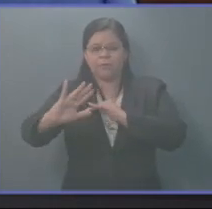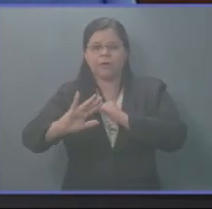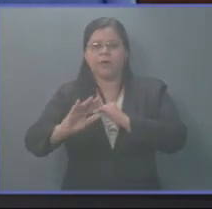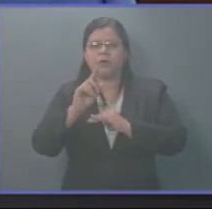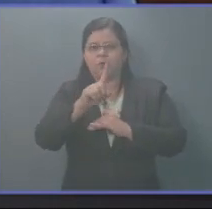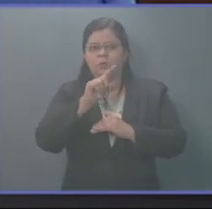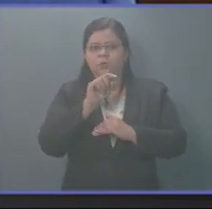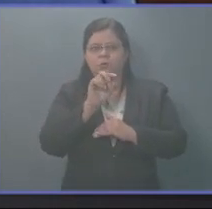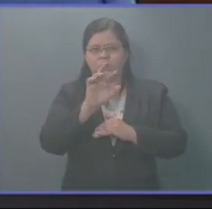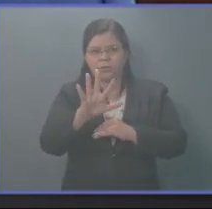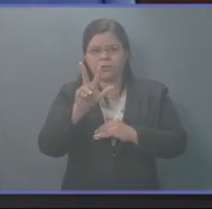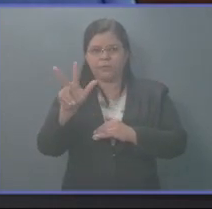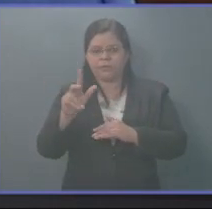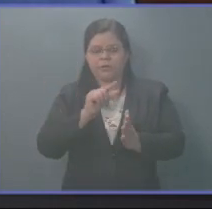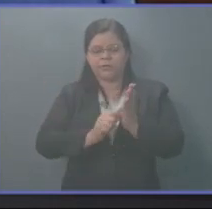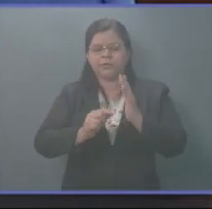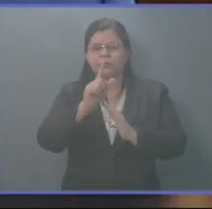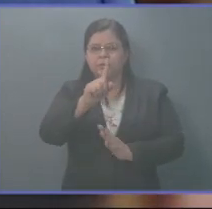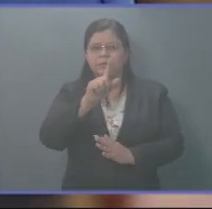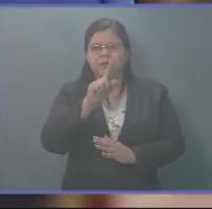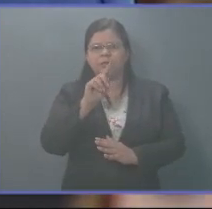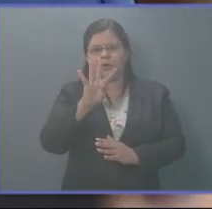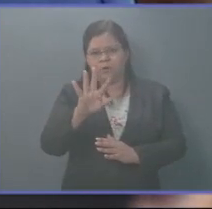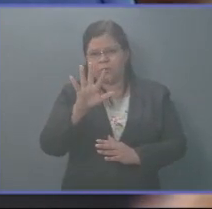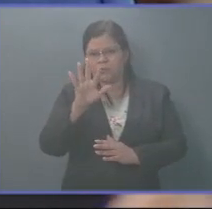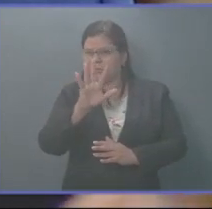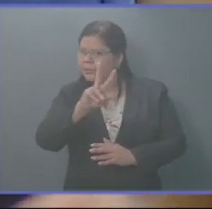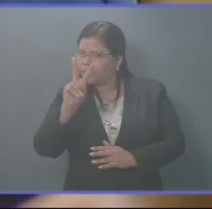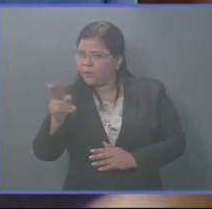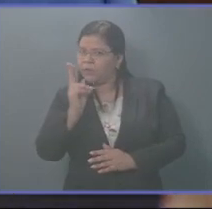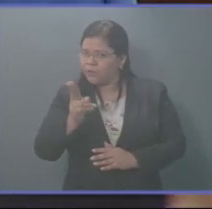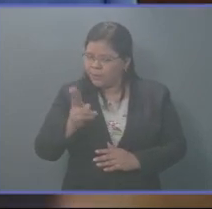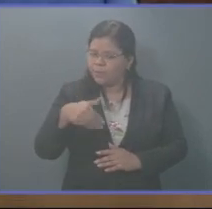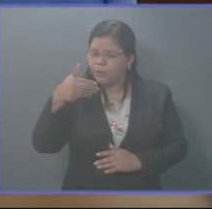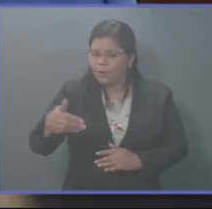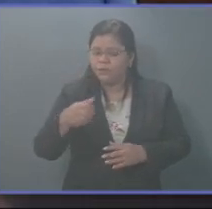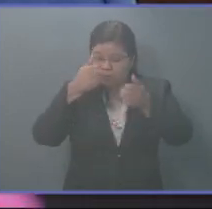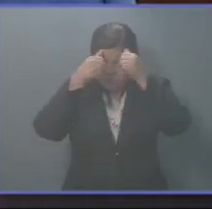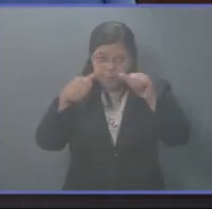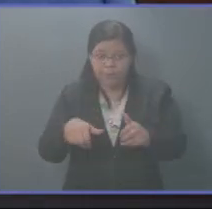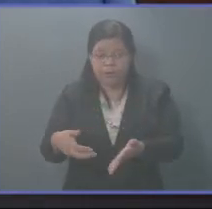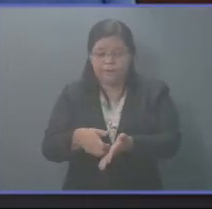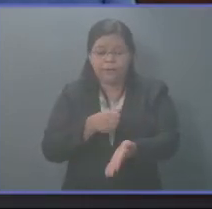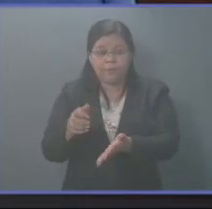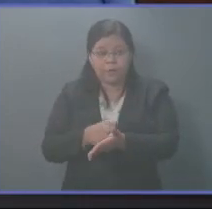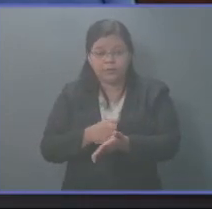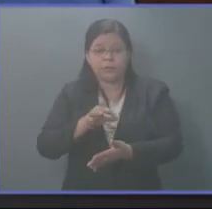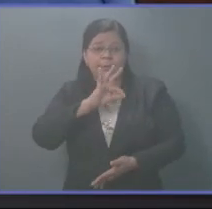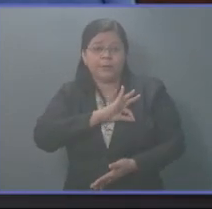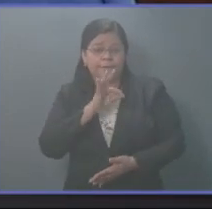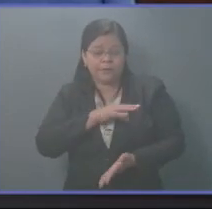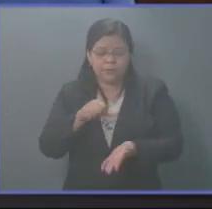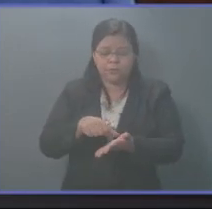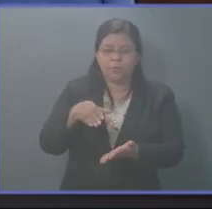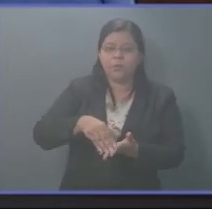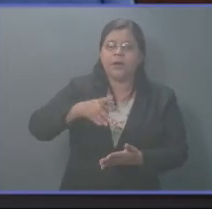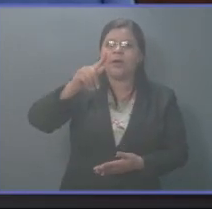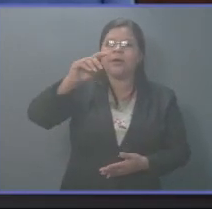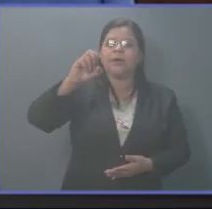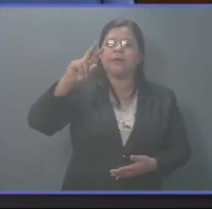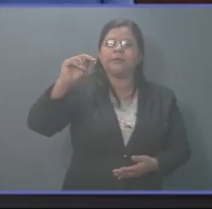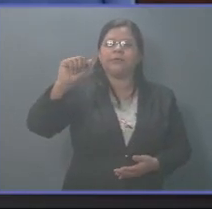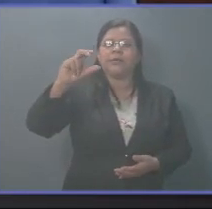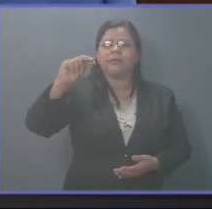número 133, tomo 152 de fecha 18 de julio del mismo año, se aprobó la tarifa de arbitrios a favor de la Municipalidad de Tenancingo, Departamento